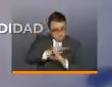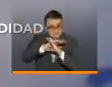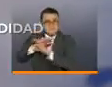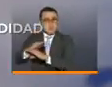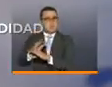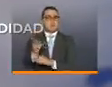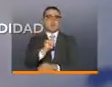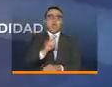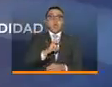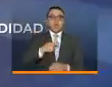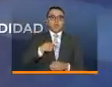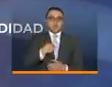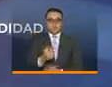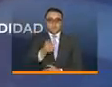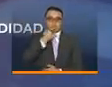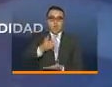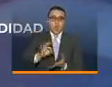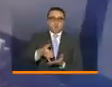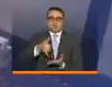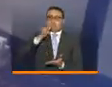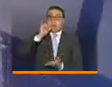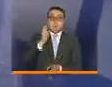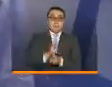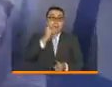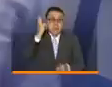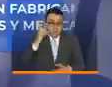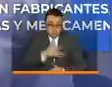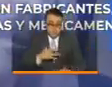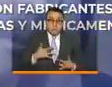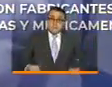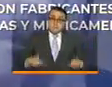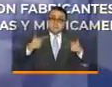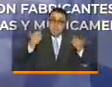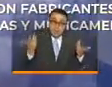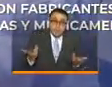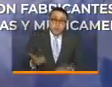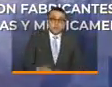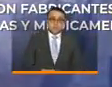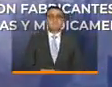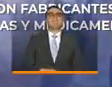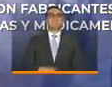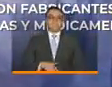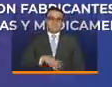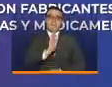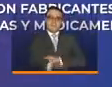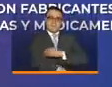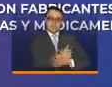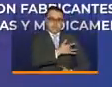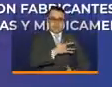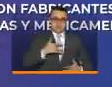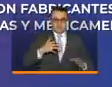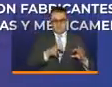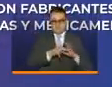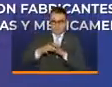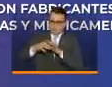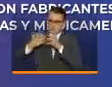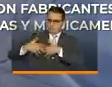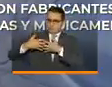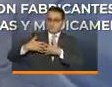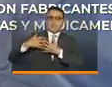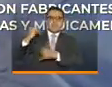ser peligrosos para la salud y la vida. El gobierno nacional está trabajando de la mano con fabricantes, agencias